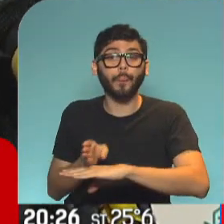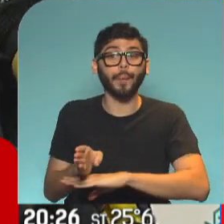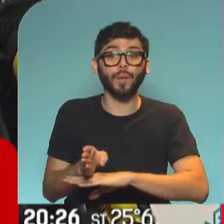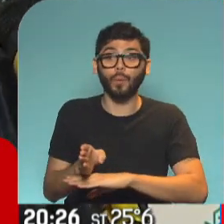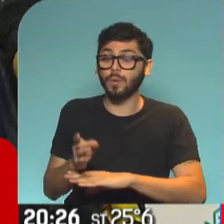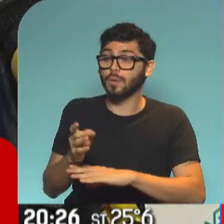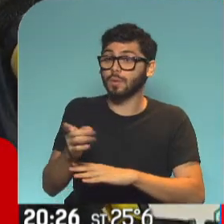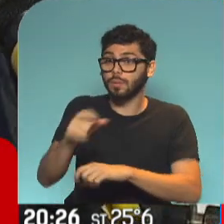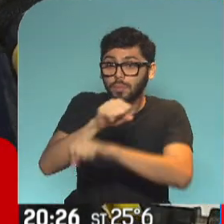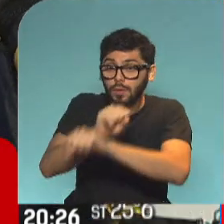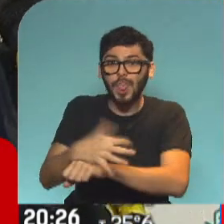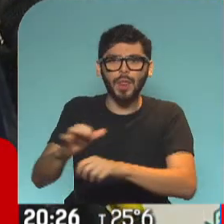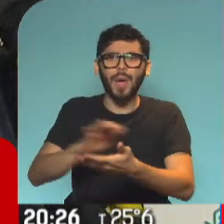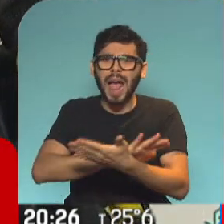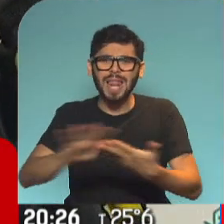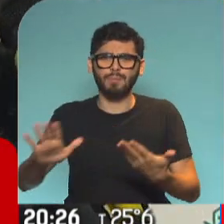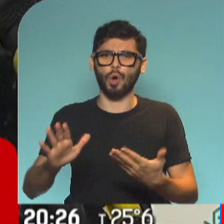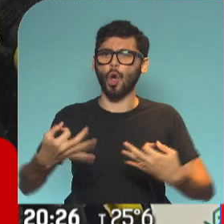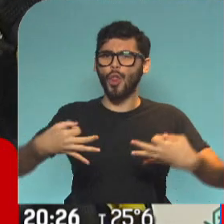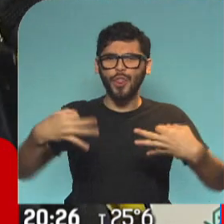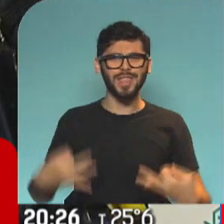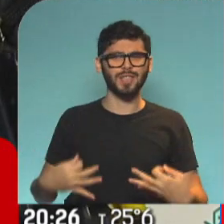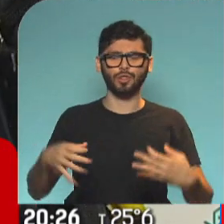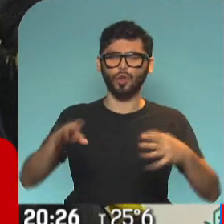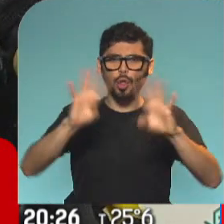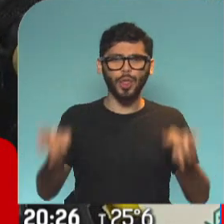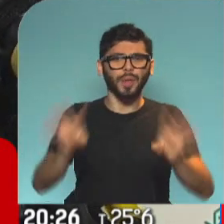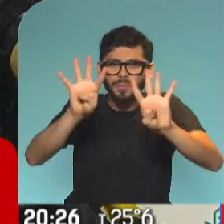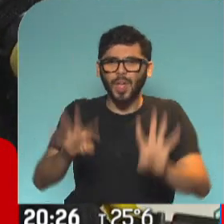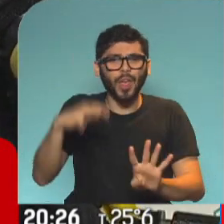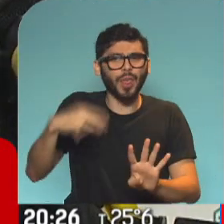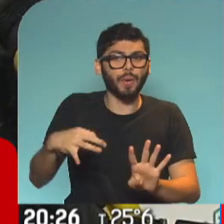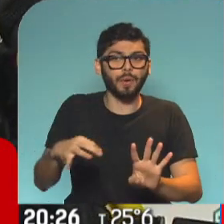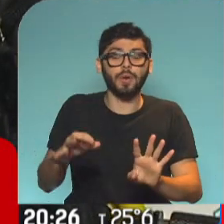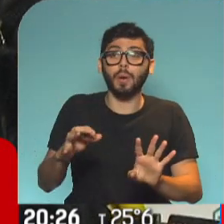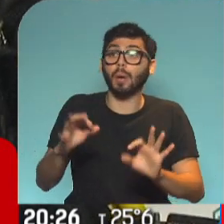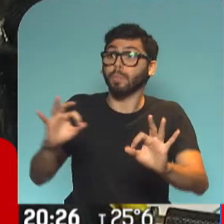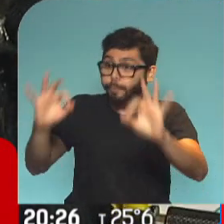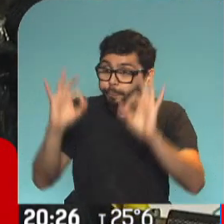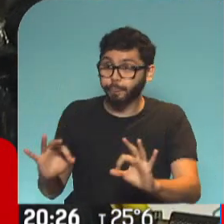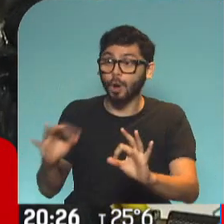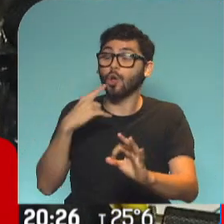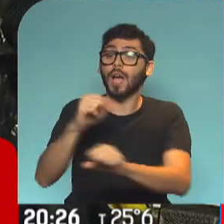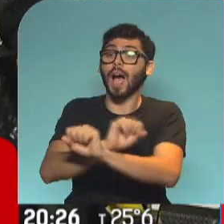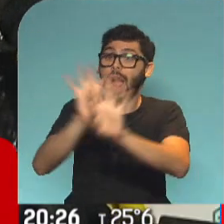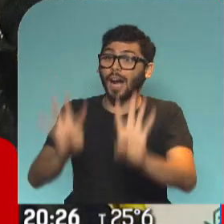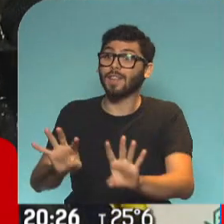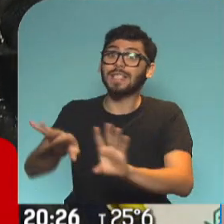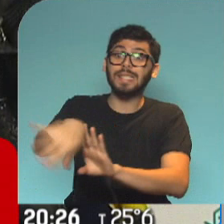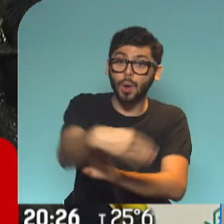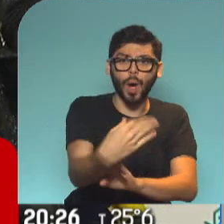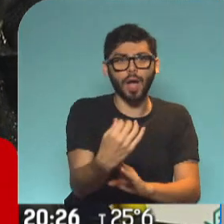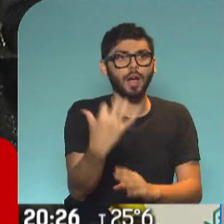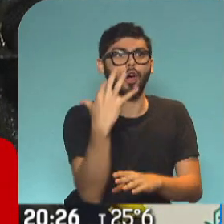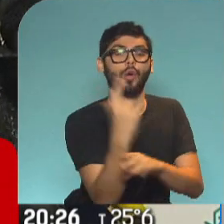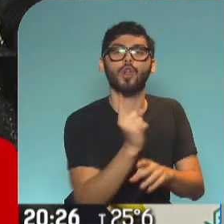dignas, en cárceles limpias, con la asistencia necesaria de todo tipo y especie para que cuando salgan de la cárcel no vuelvan a delinquir, que